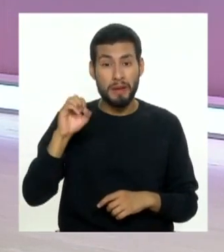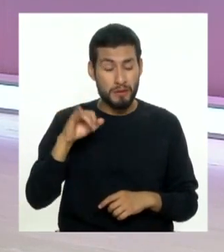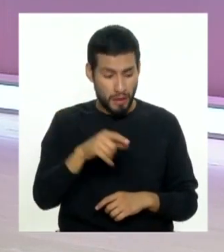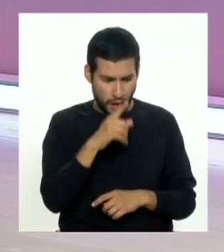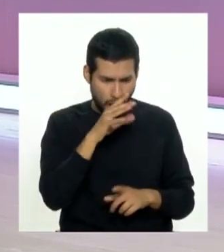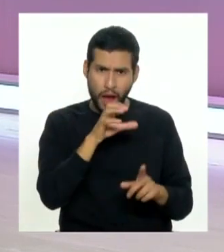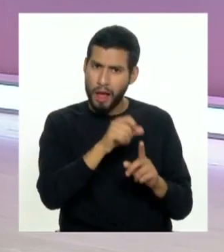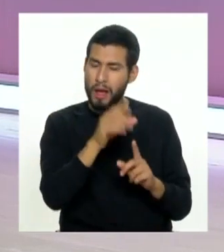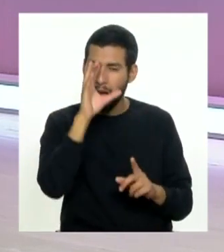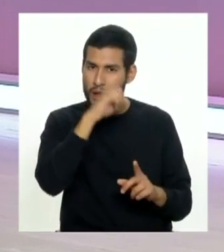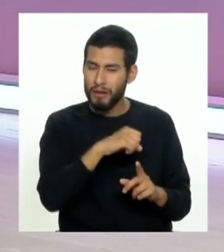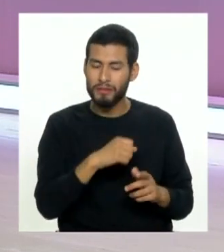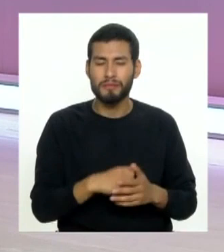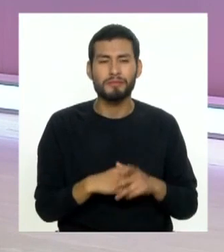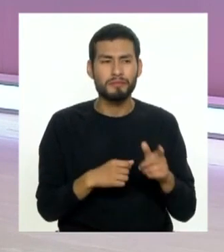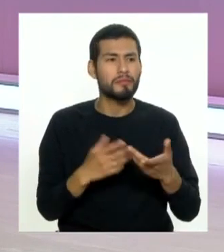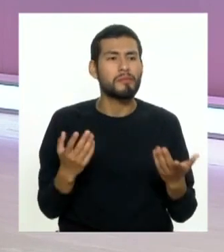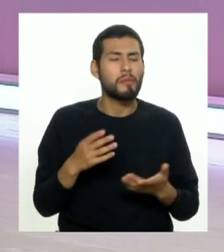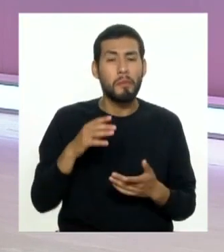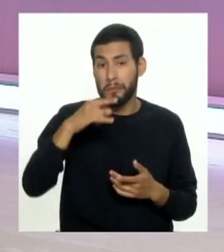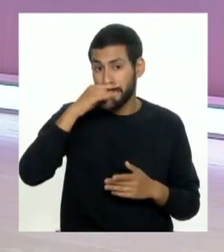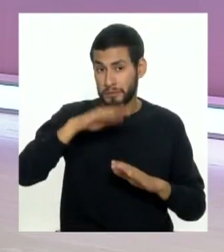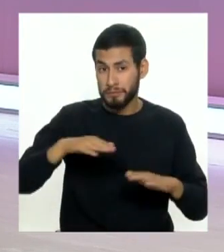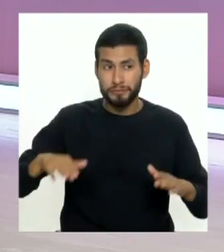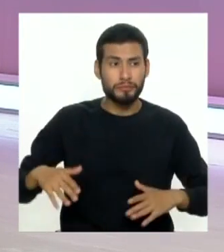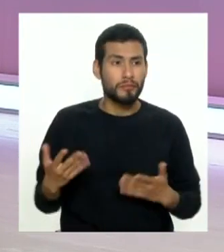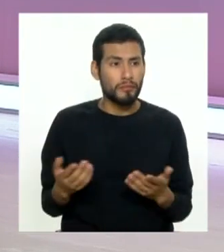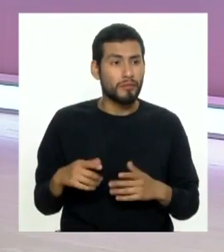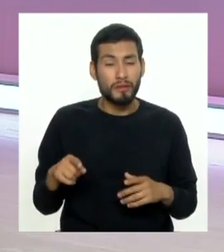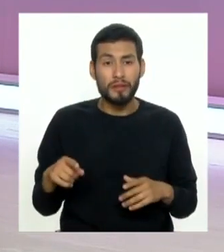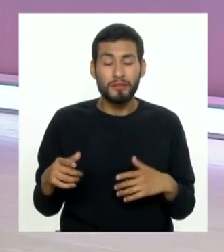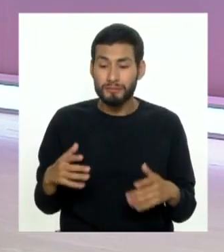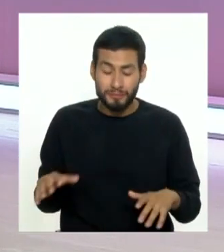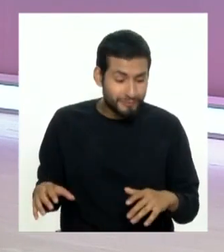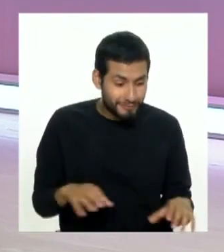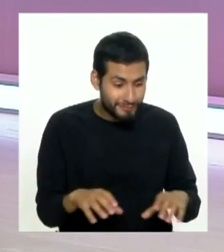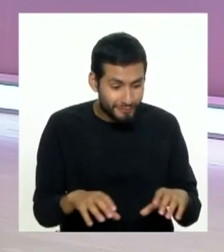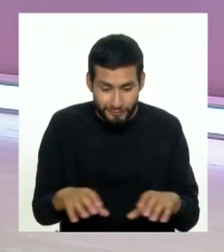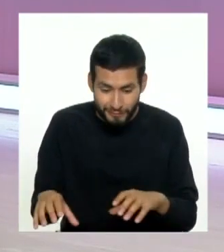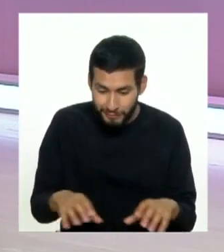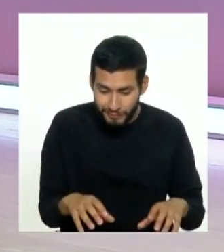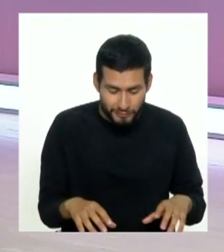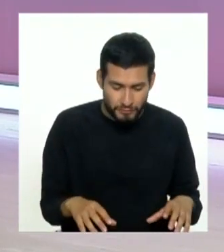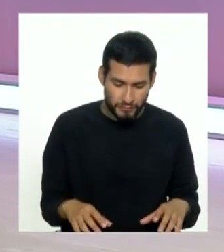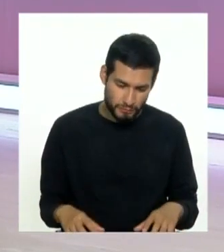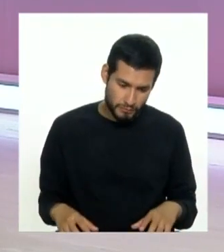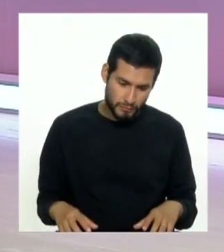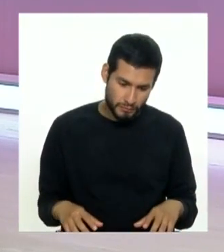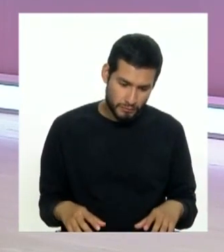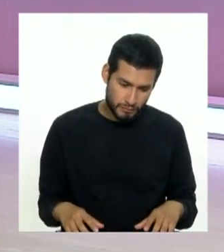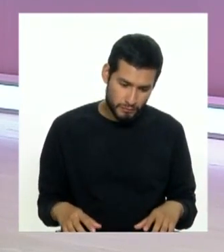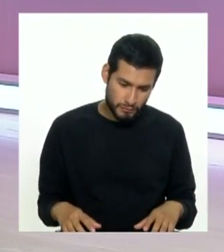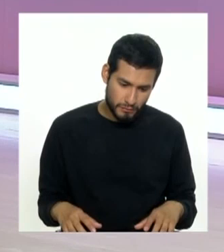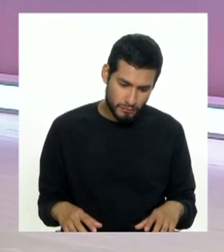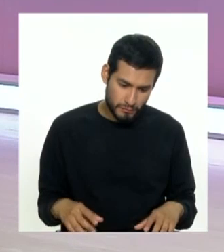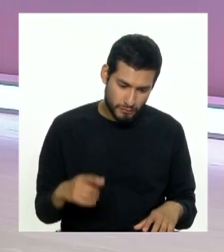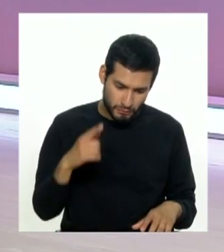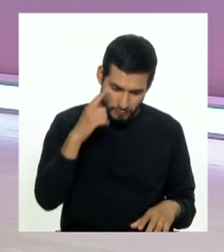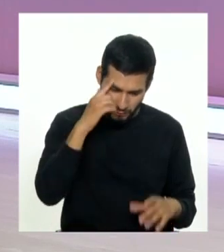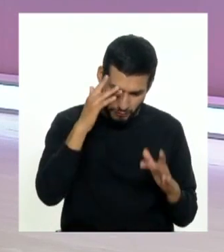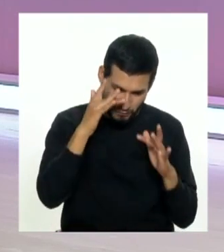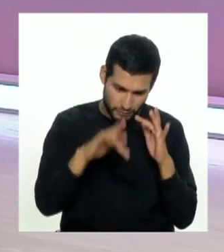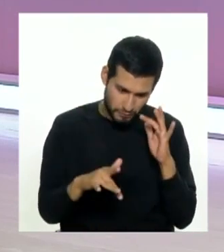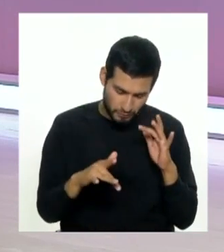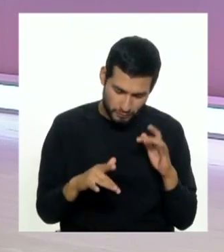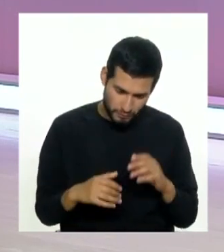O sea, una persona que de pronto, o un niño, de pronto se desconecta unos 10 segundos y luego otra vez sigue